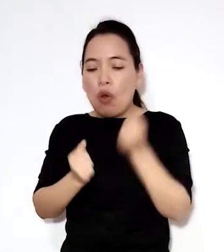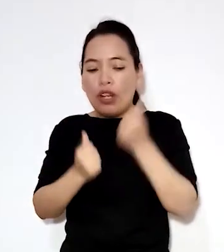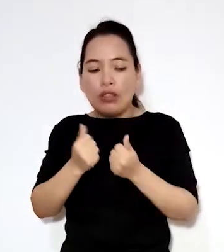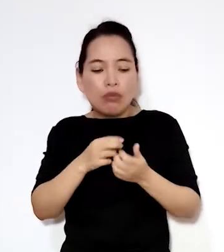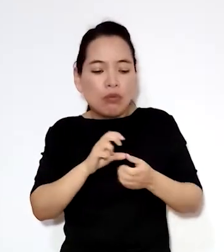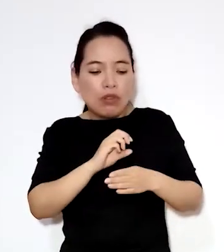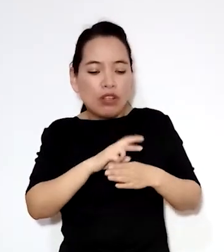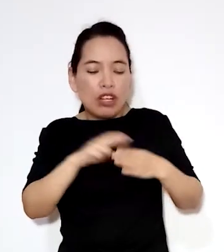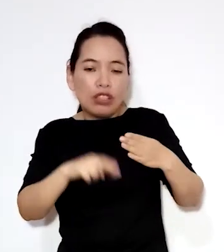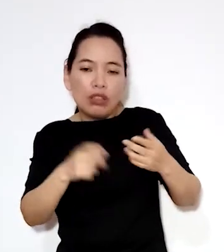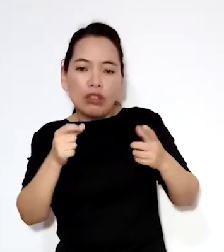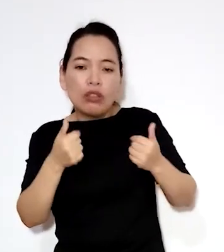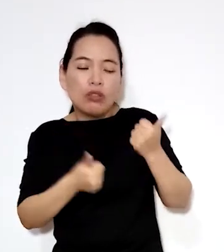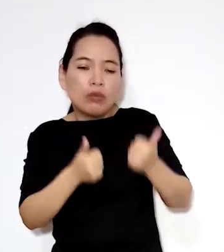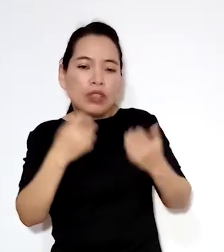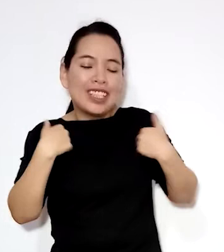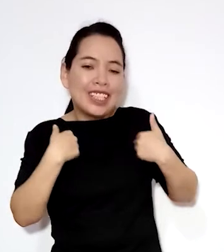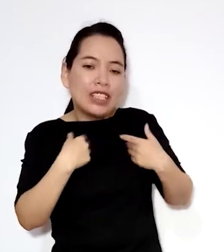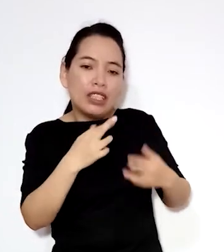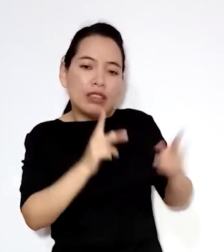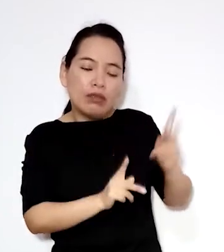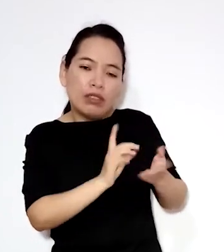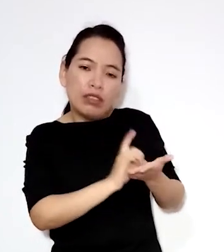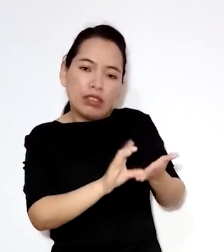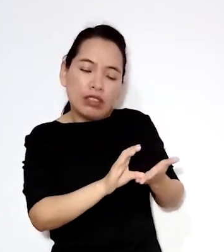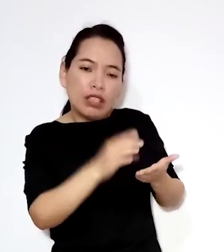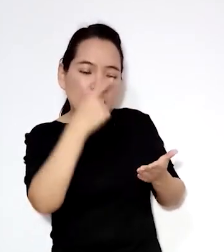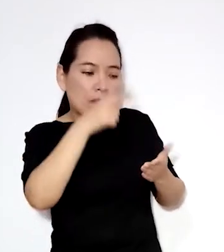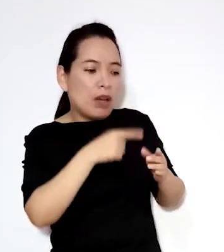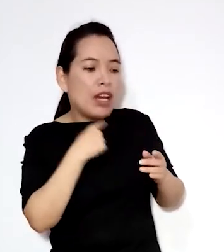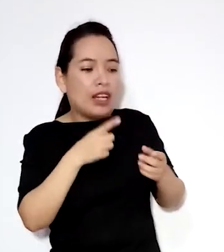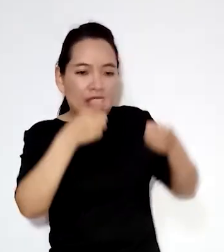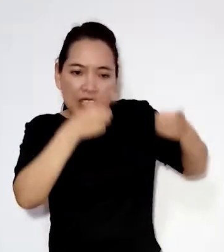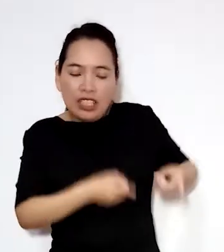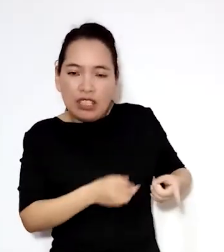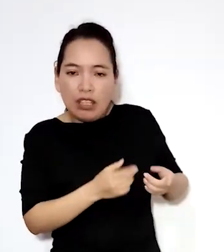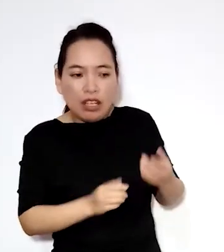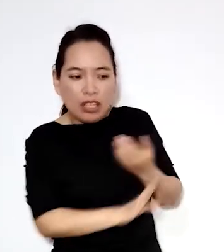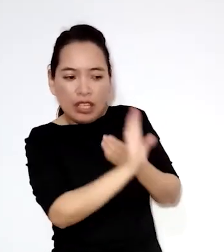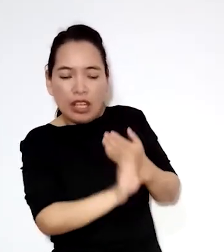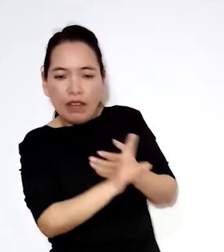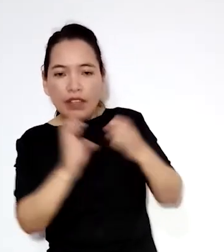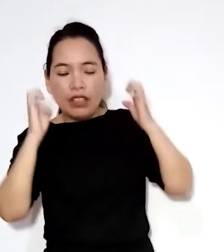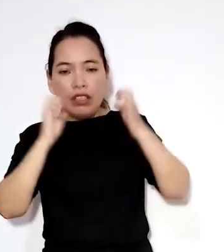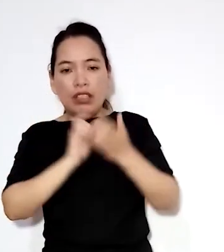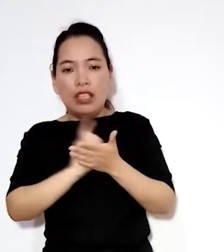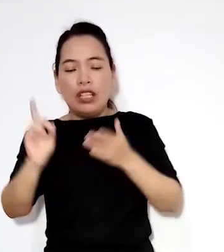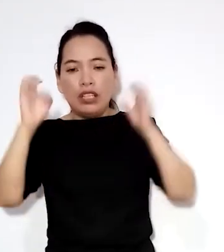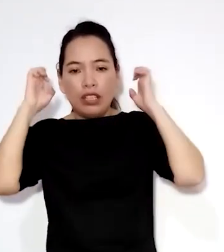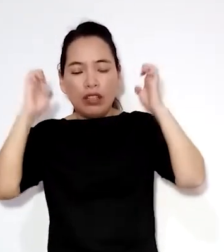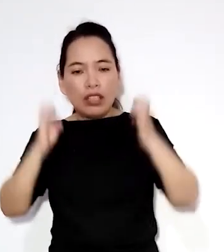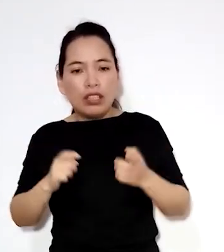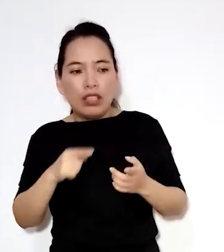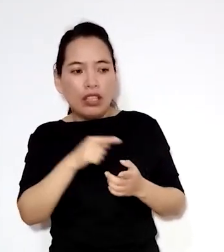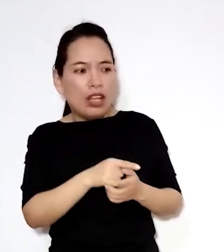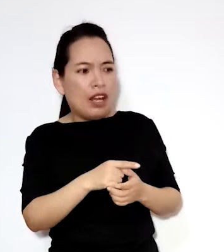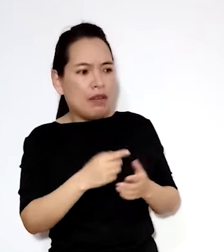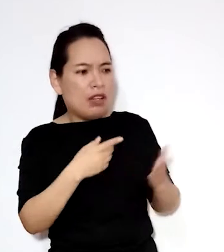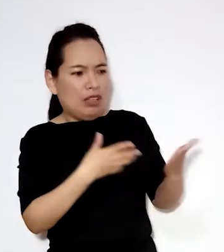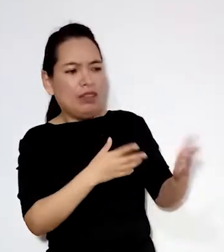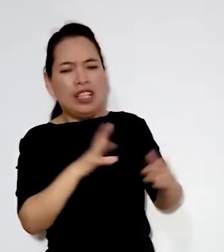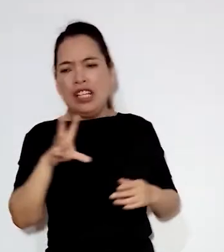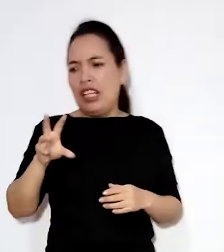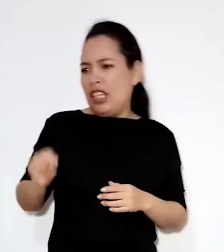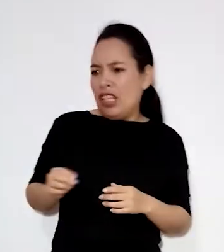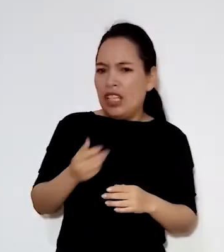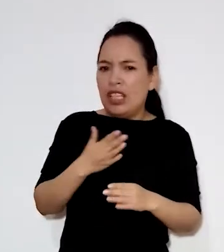argumento, incluso cuando hablamos de la judicialización de los casos, cuando hablamos de cuáles son los remedios y cuáles son las posibilidades que tienen las personas con